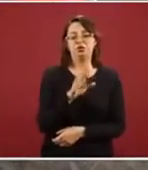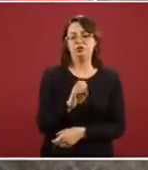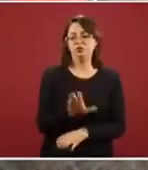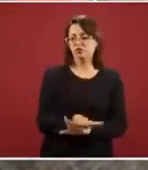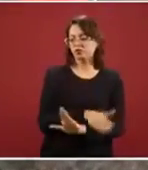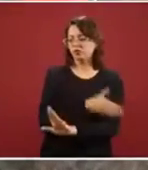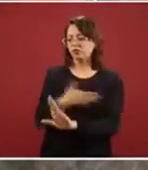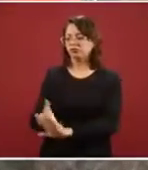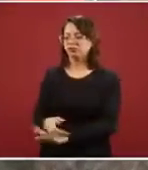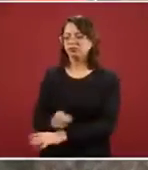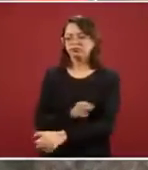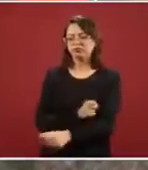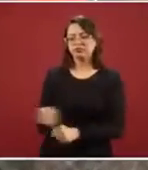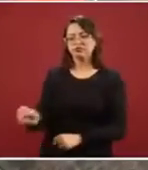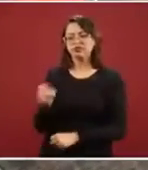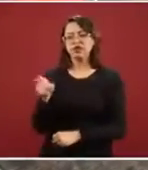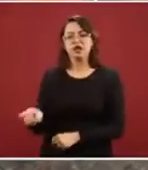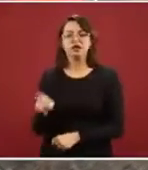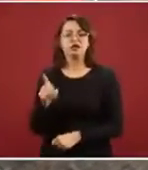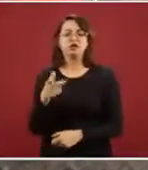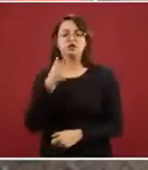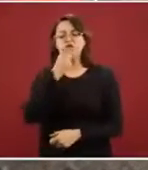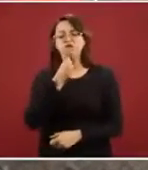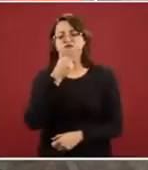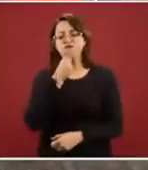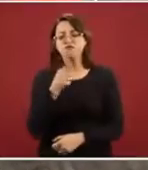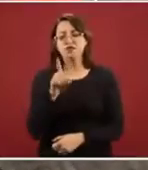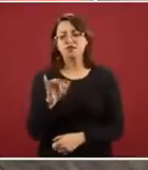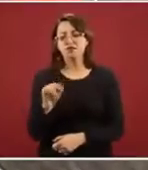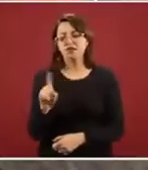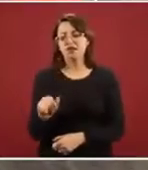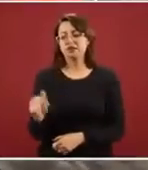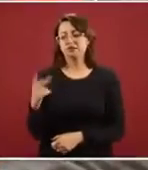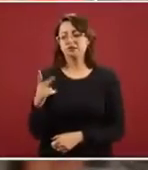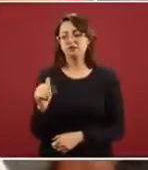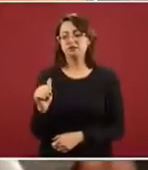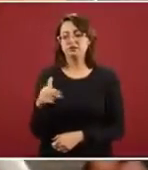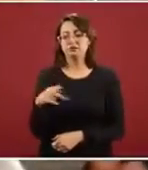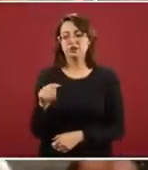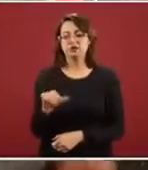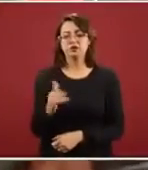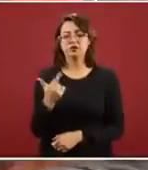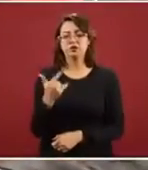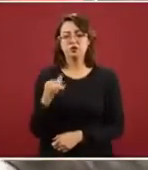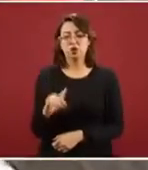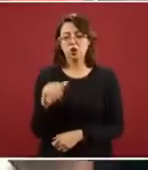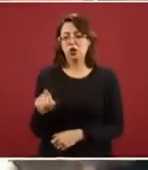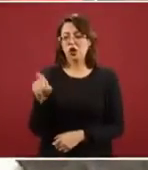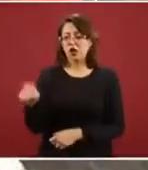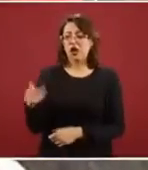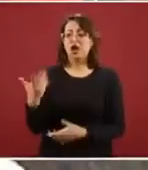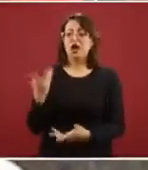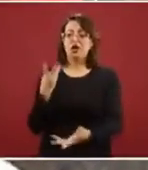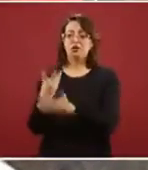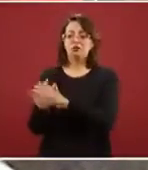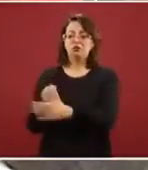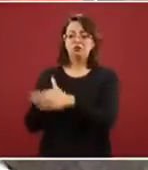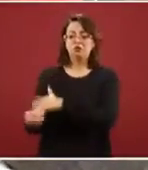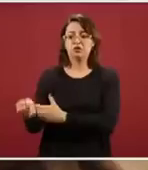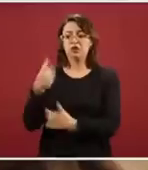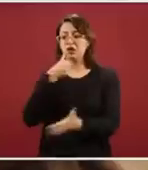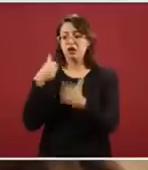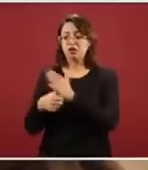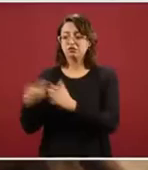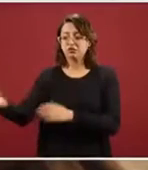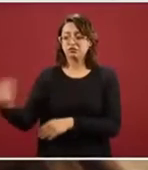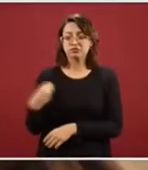Díaz Pantoja, que era un preso político, pues le manda una carta y se la dejo con Jesús, sí,